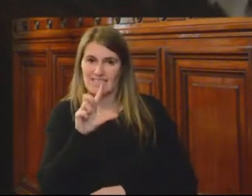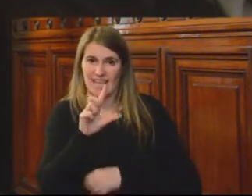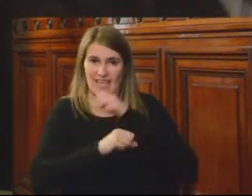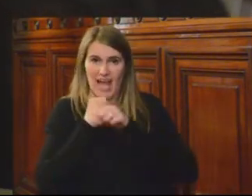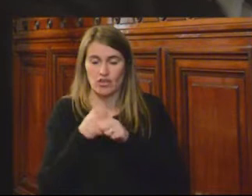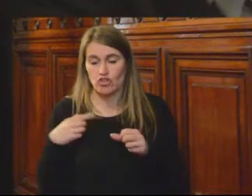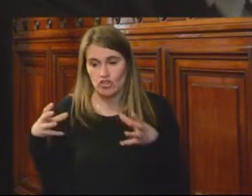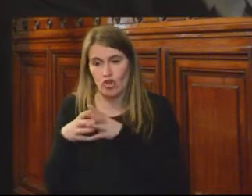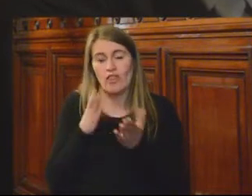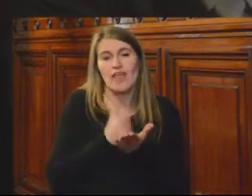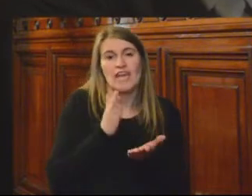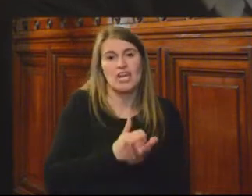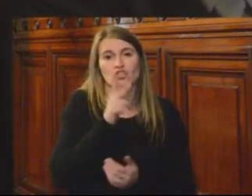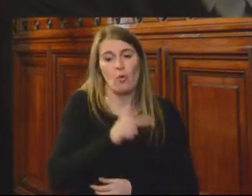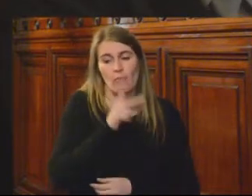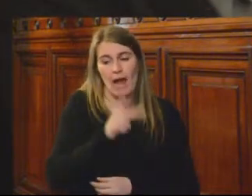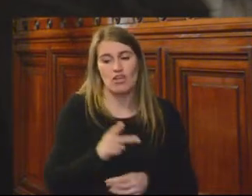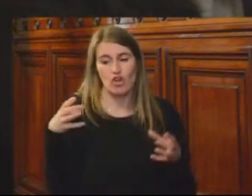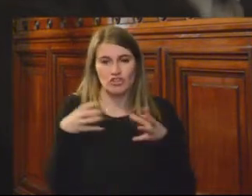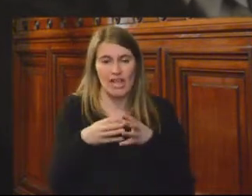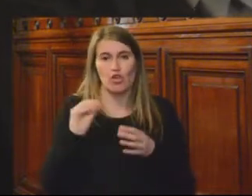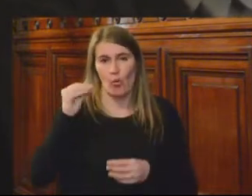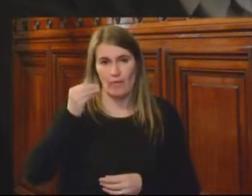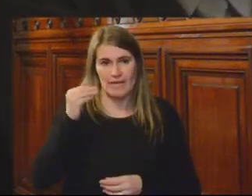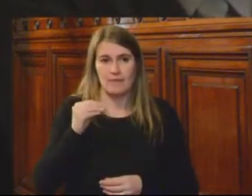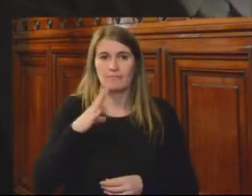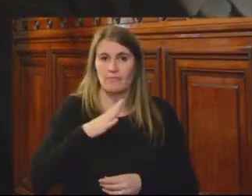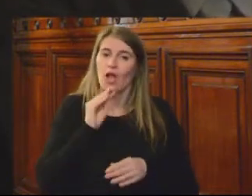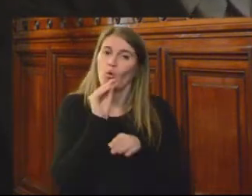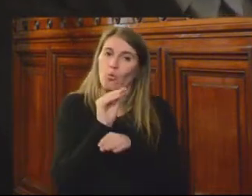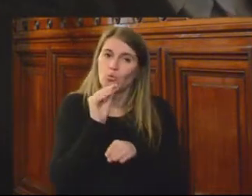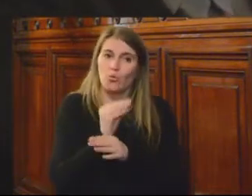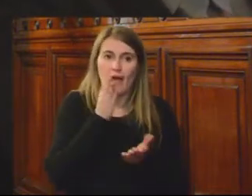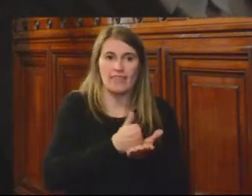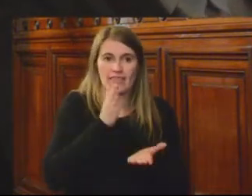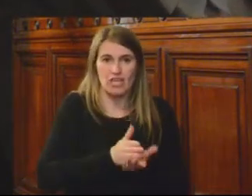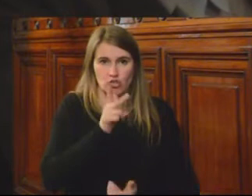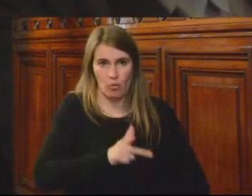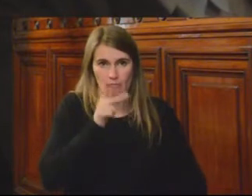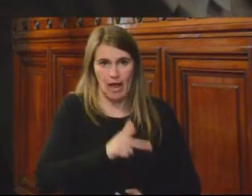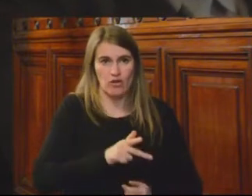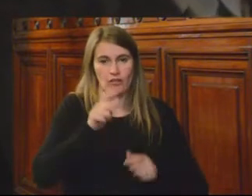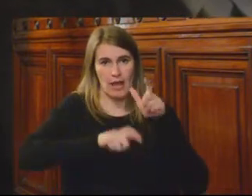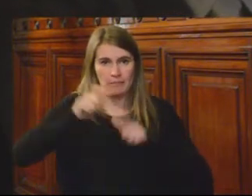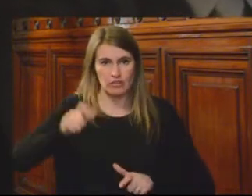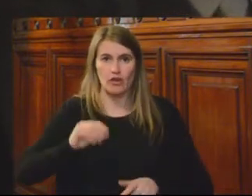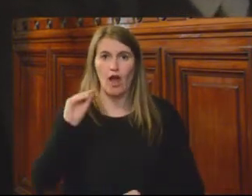de Derechos Humanos, una ONG que promueve la cultura de derechos humanos en la población juvenil venezolana.